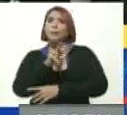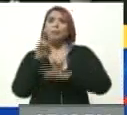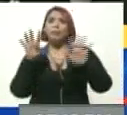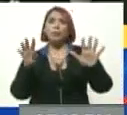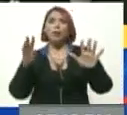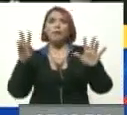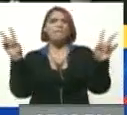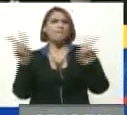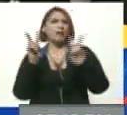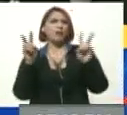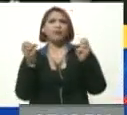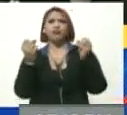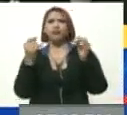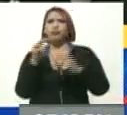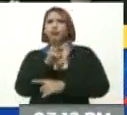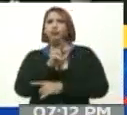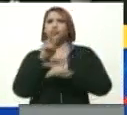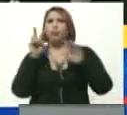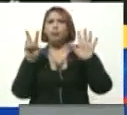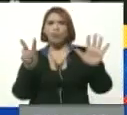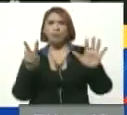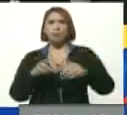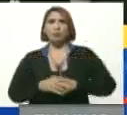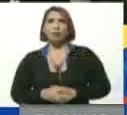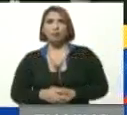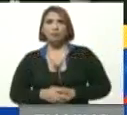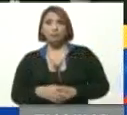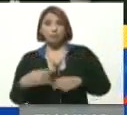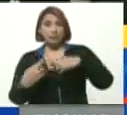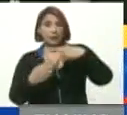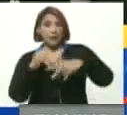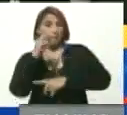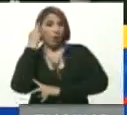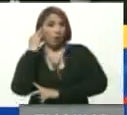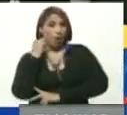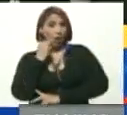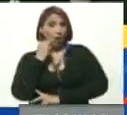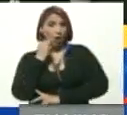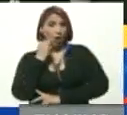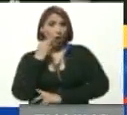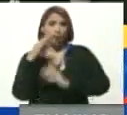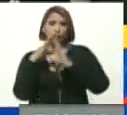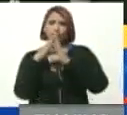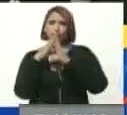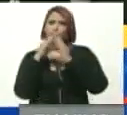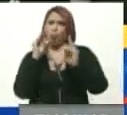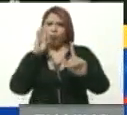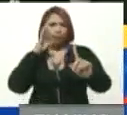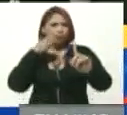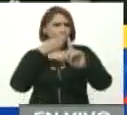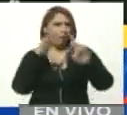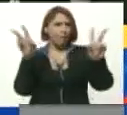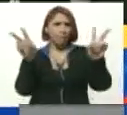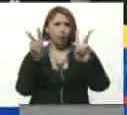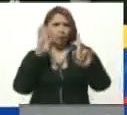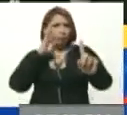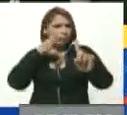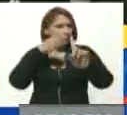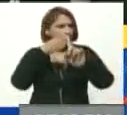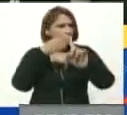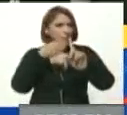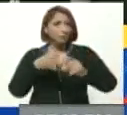victoria número 27 de la Revolución Bolivariana por toda la línea. Una victoria por toda la línea.